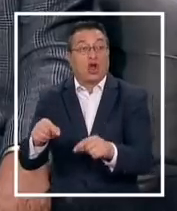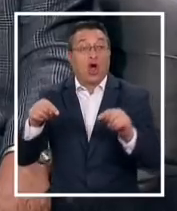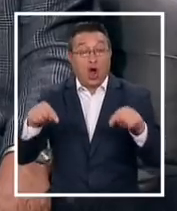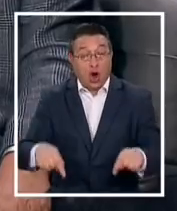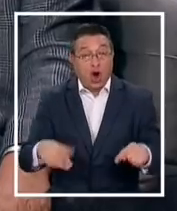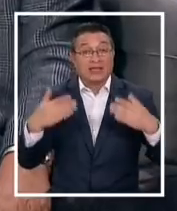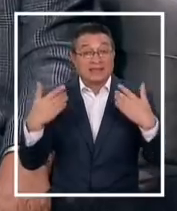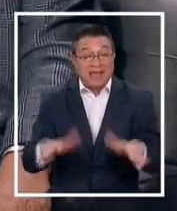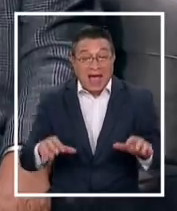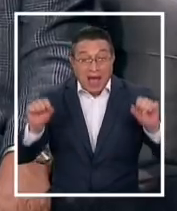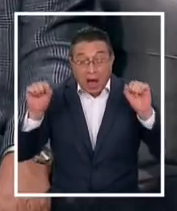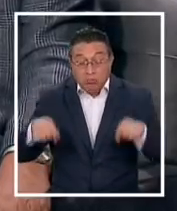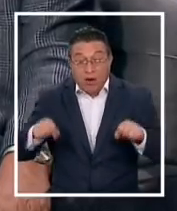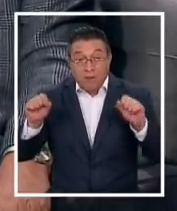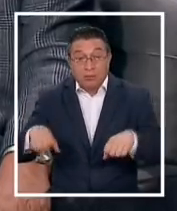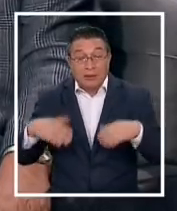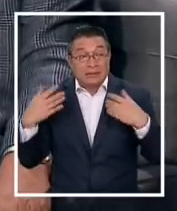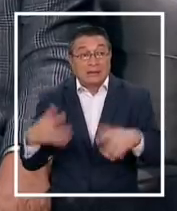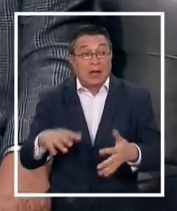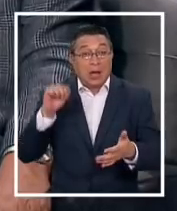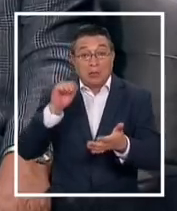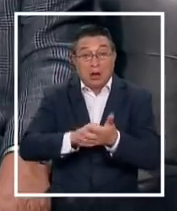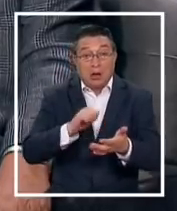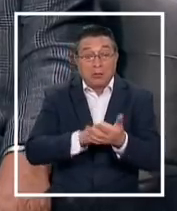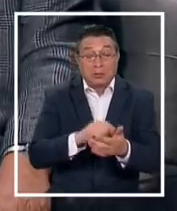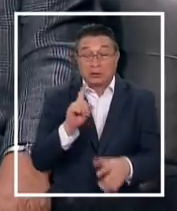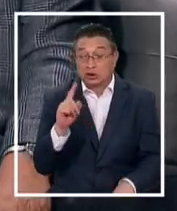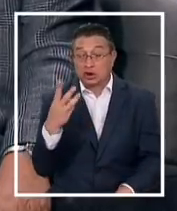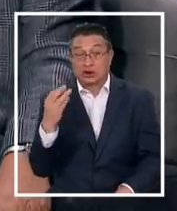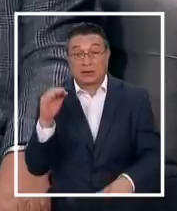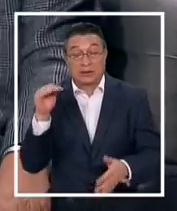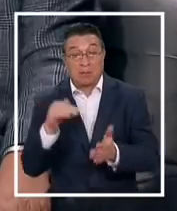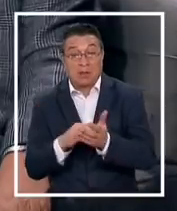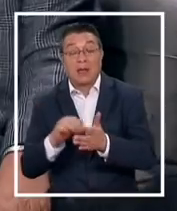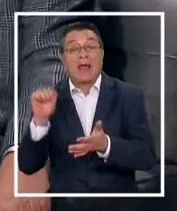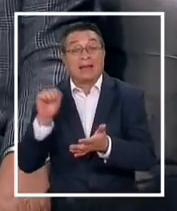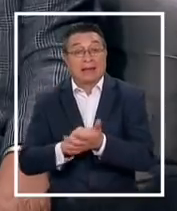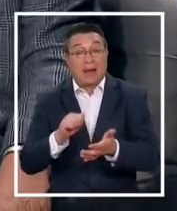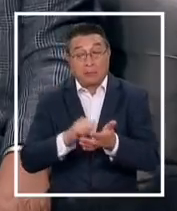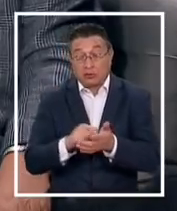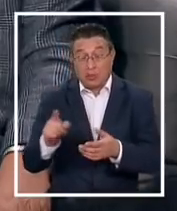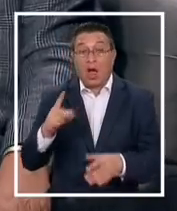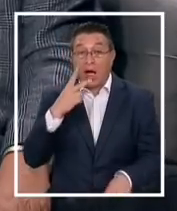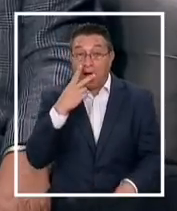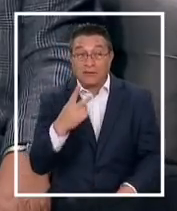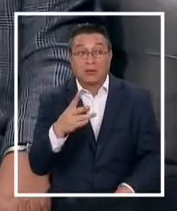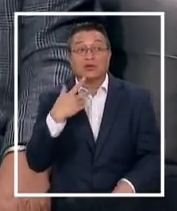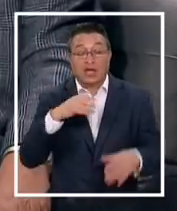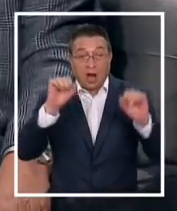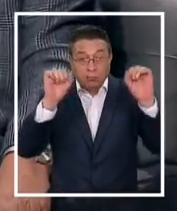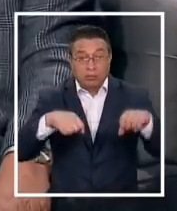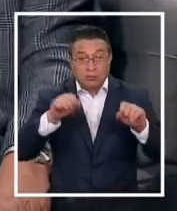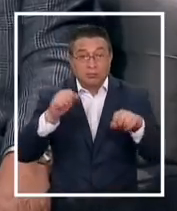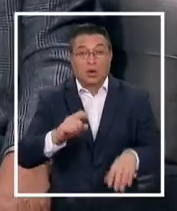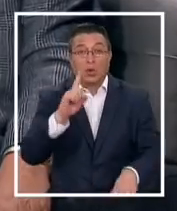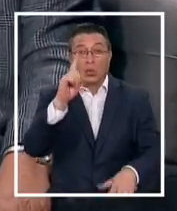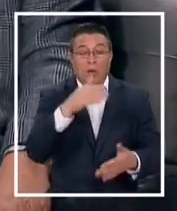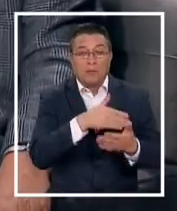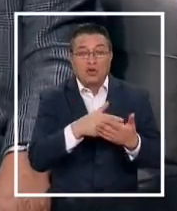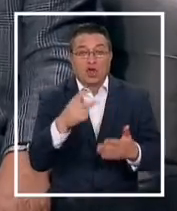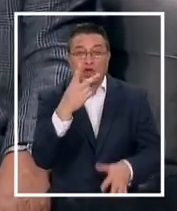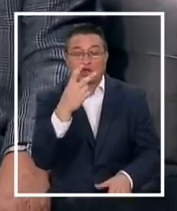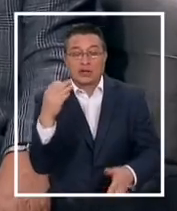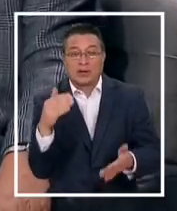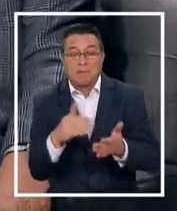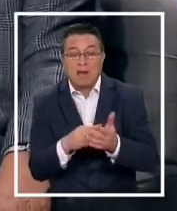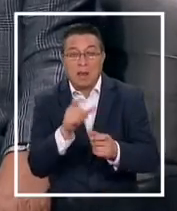ya están aprobados, más allá de los reclamos de las 130.000 personas que están en fase de reclamo, y hay que verlo, ya están aprobados 1.240.000